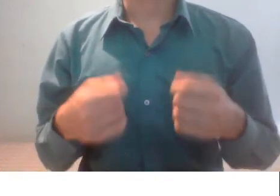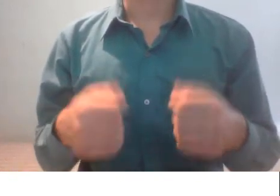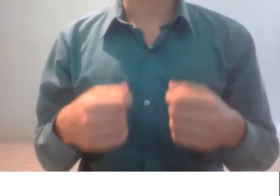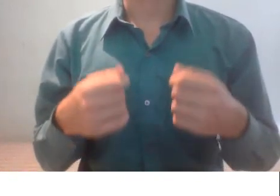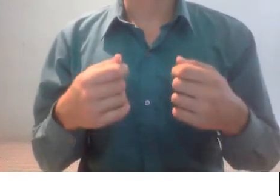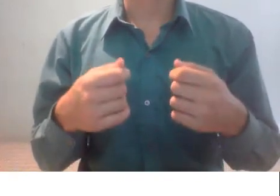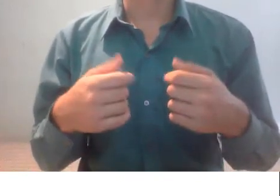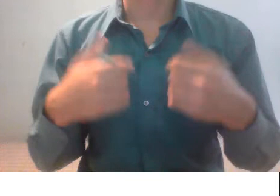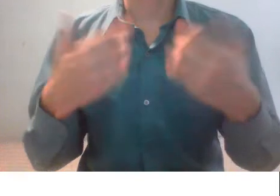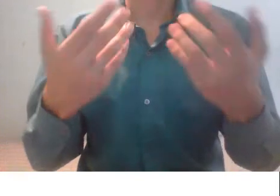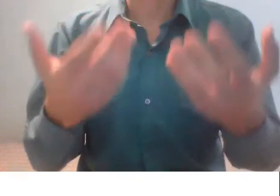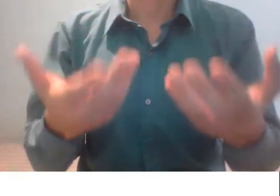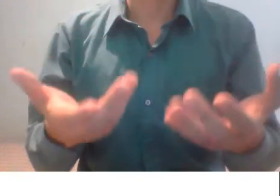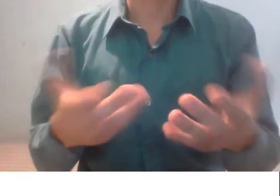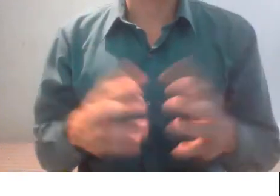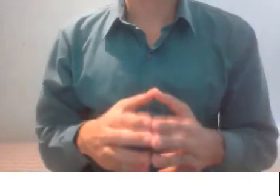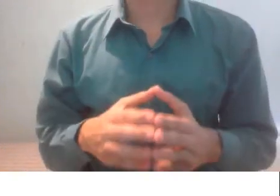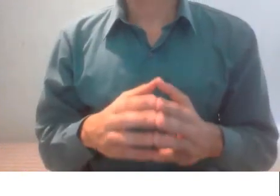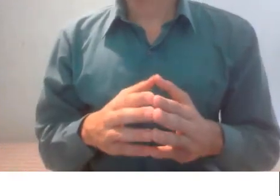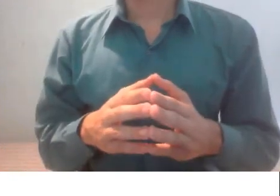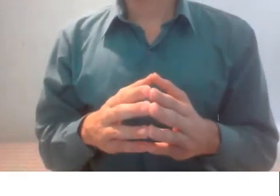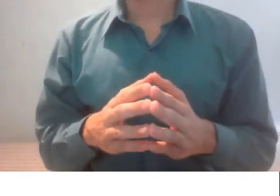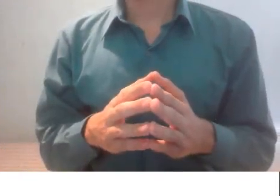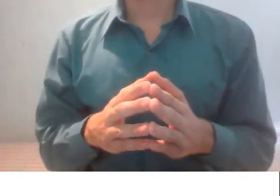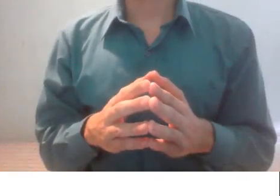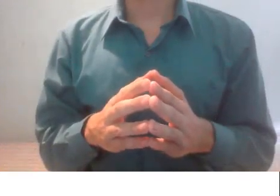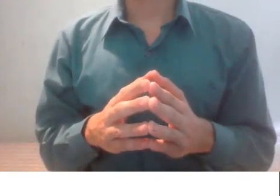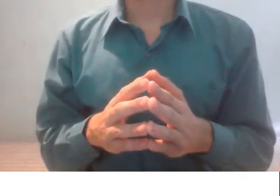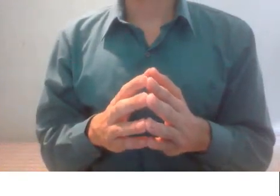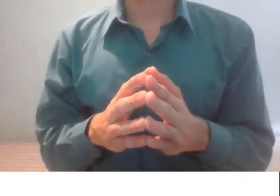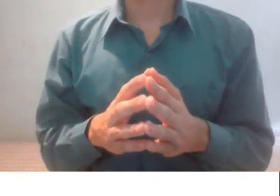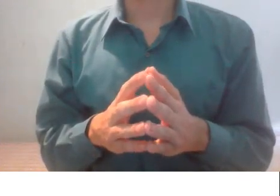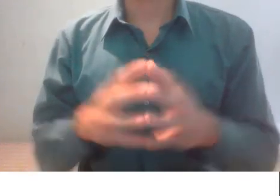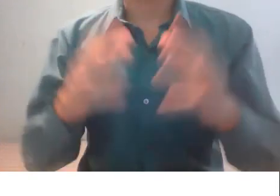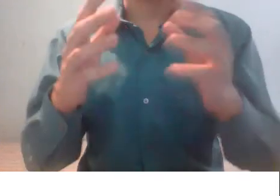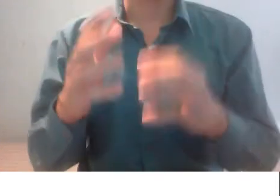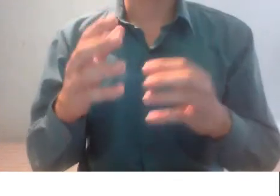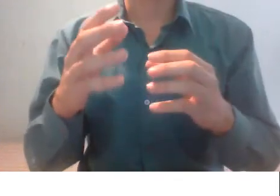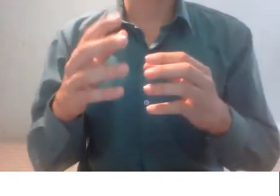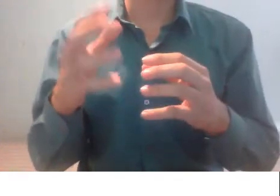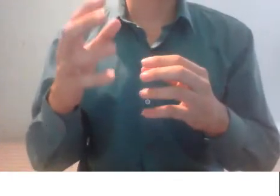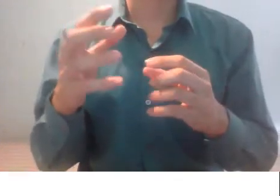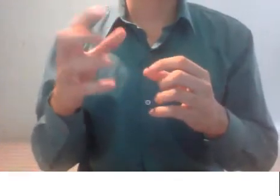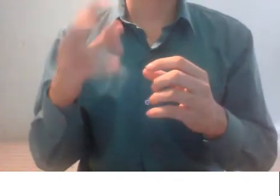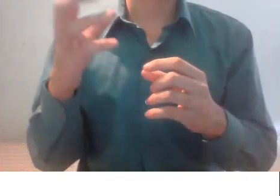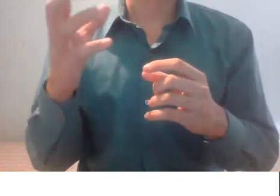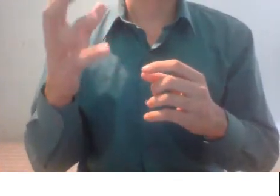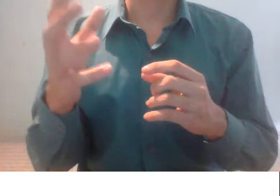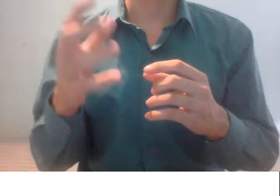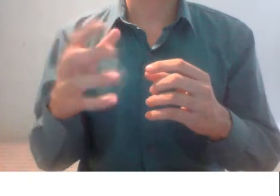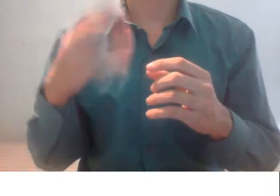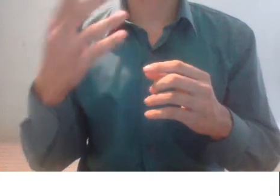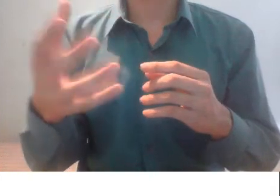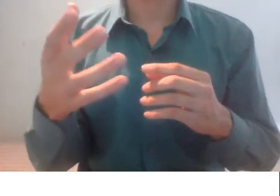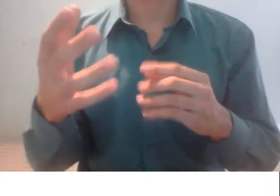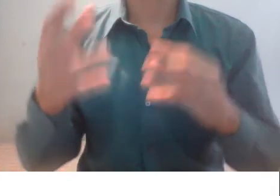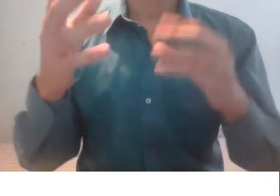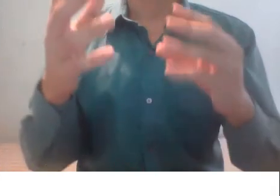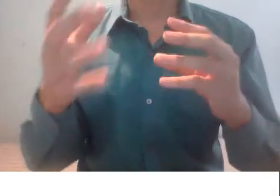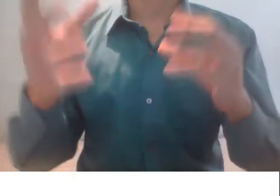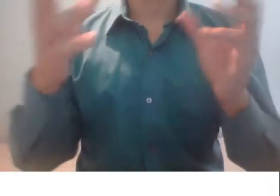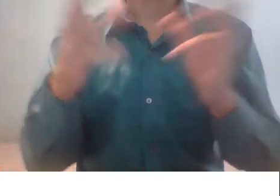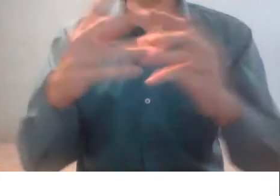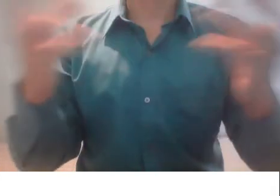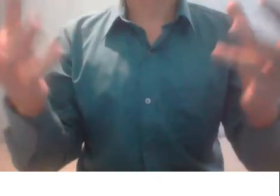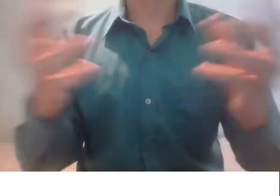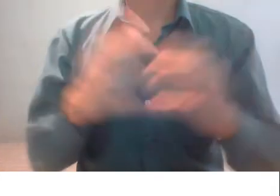pagar, así a lo mejor llegar a un acuerdo para que no se termine pues atacando. Si la empresa se encuentra en una situación económica complicada, pues